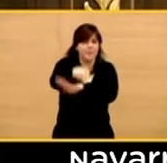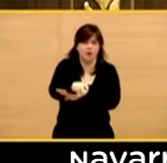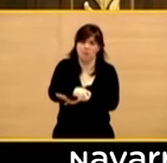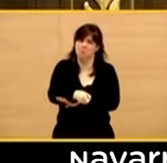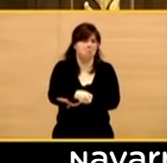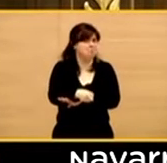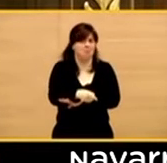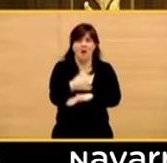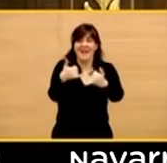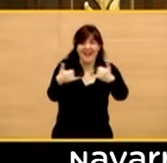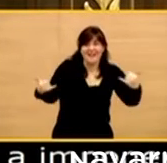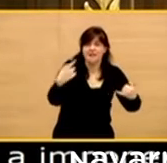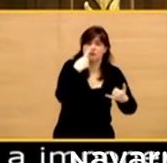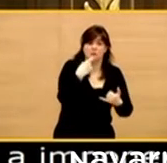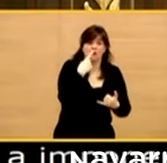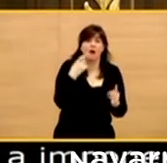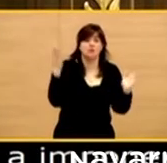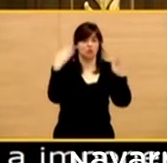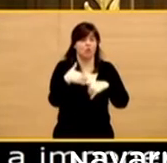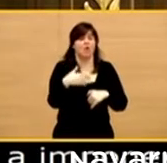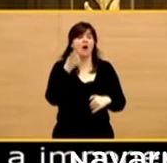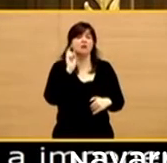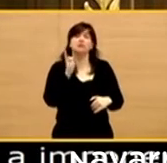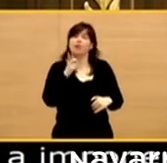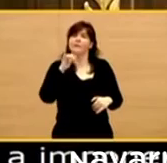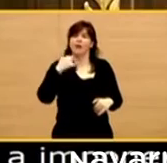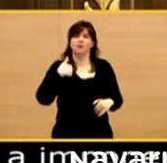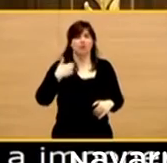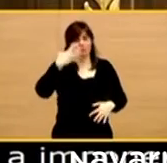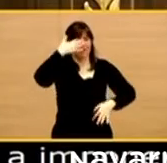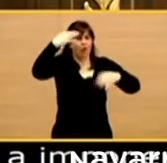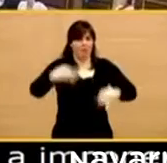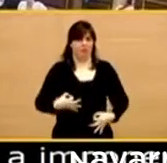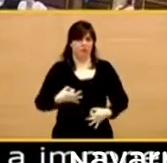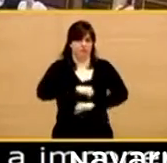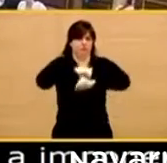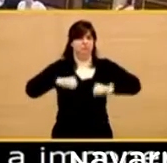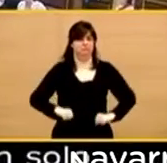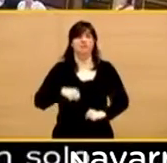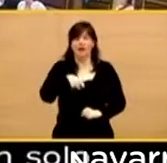tan solo firmes convicciones. Eso es lo que tiene el Grupo Parlamentario Socialista.